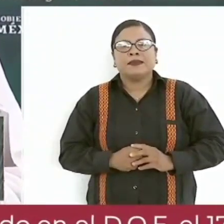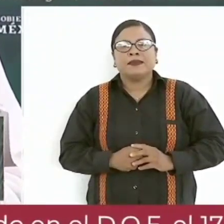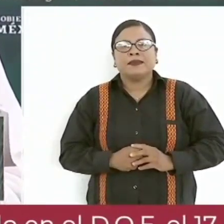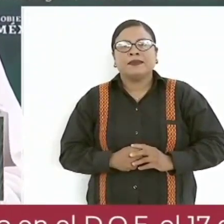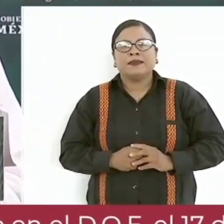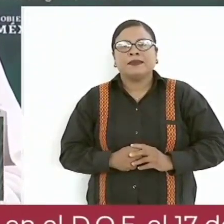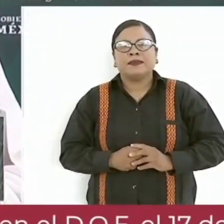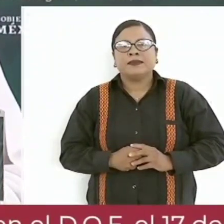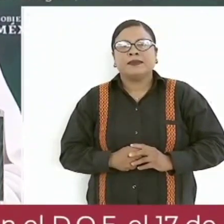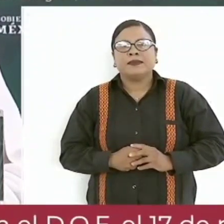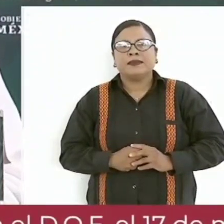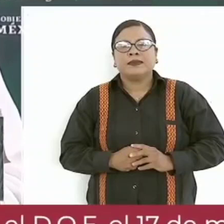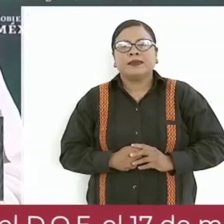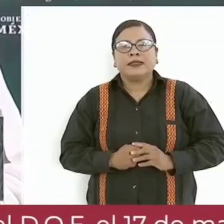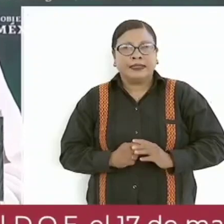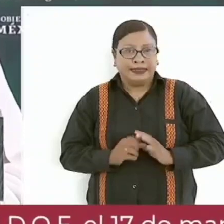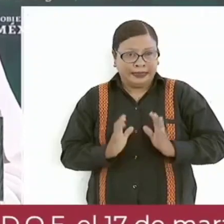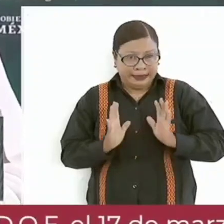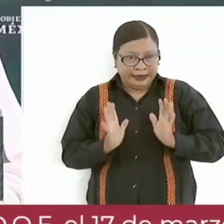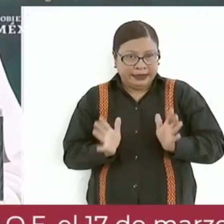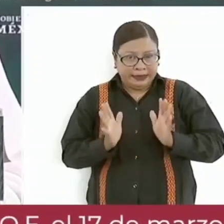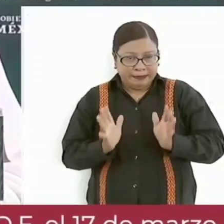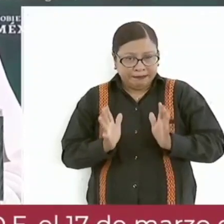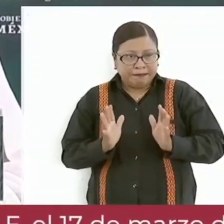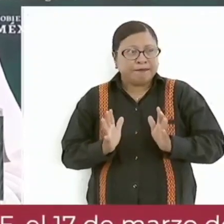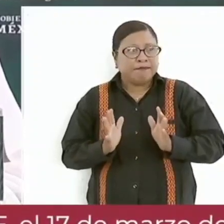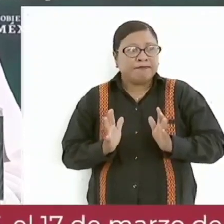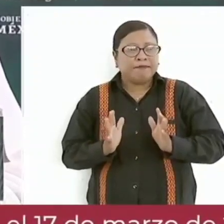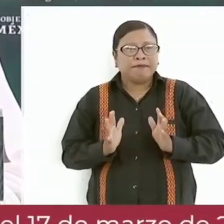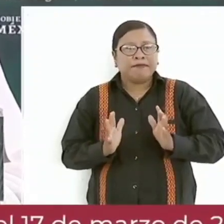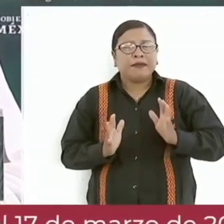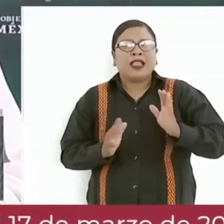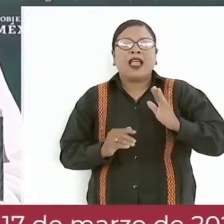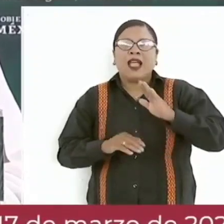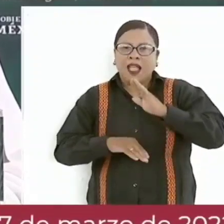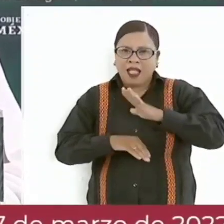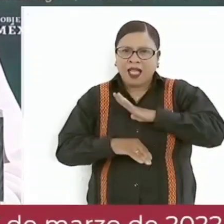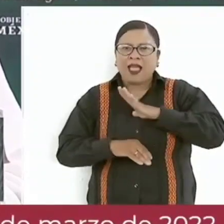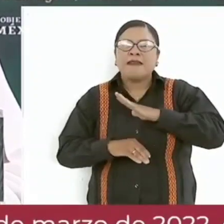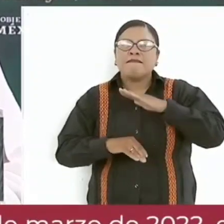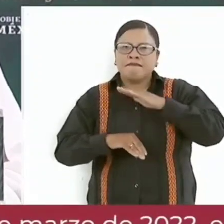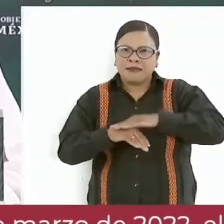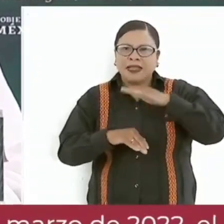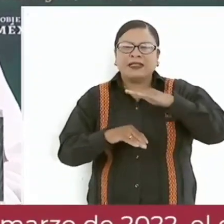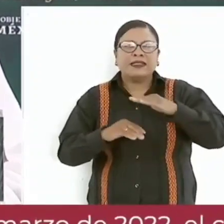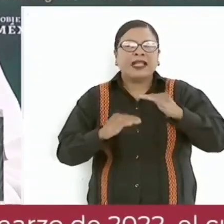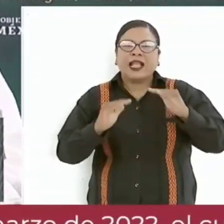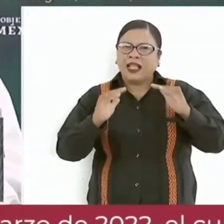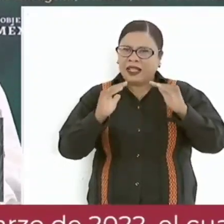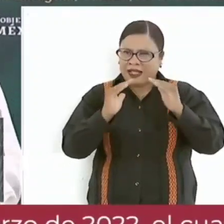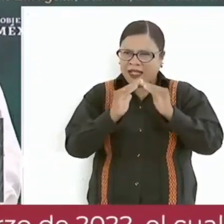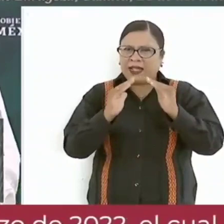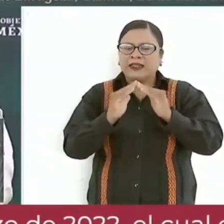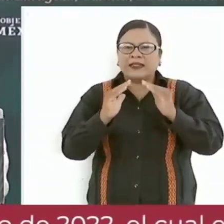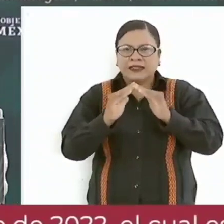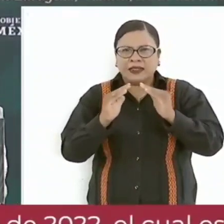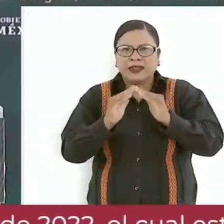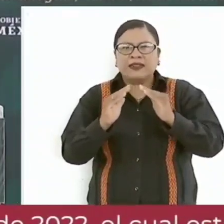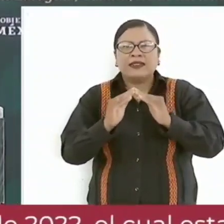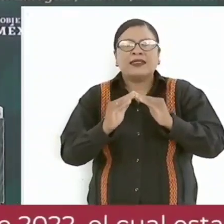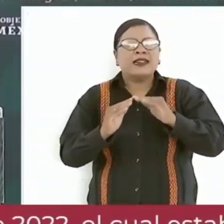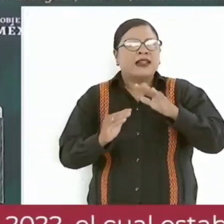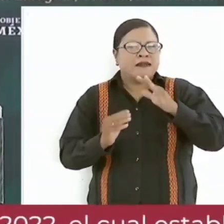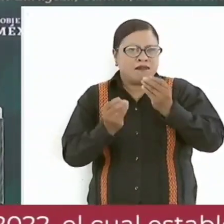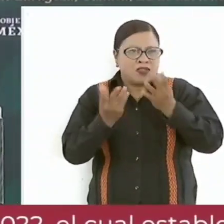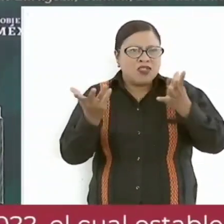se está llegando a la mayoría de los hogares, que la mayoría de los